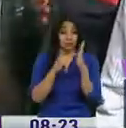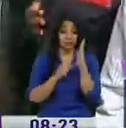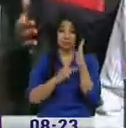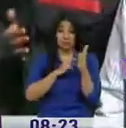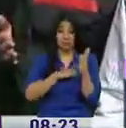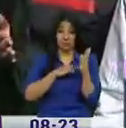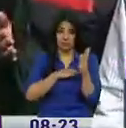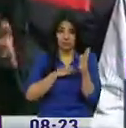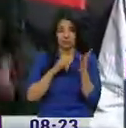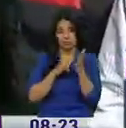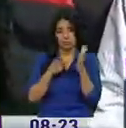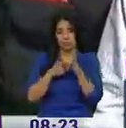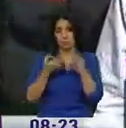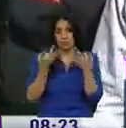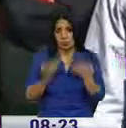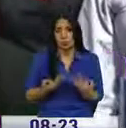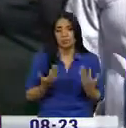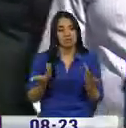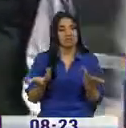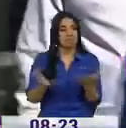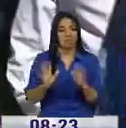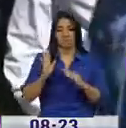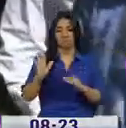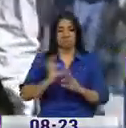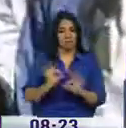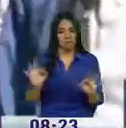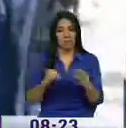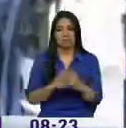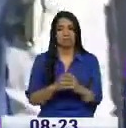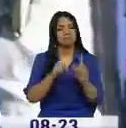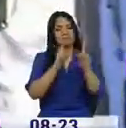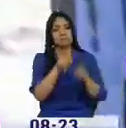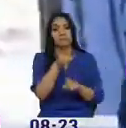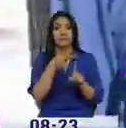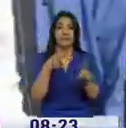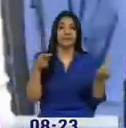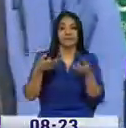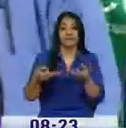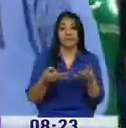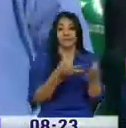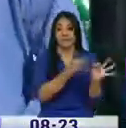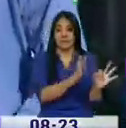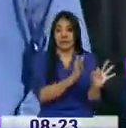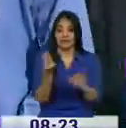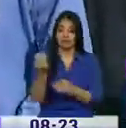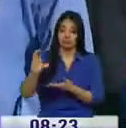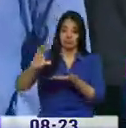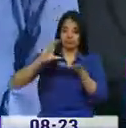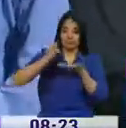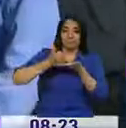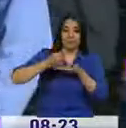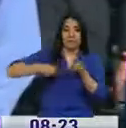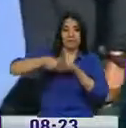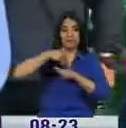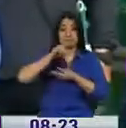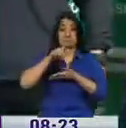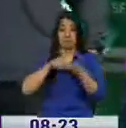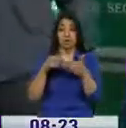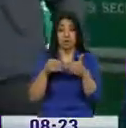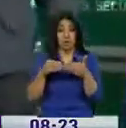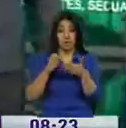que son de un estricto cumplimiento, pero no lo han hecho. Entiendo que desde febrero ustedes están ya sin la compensación de $1,000